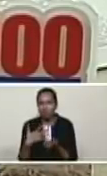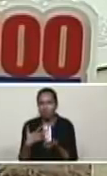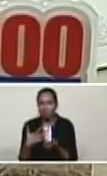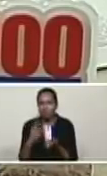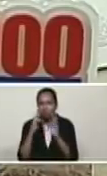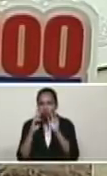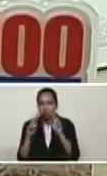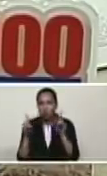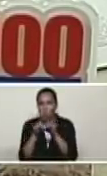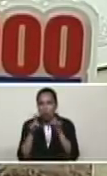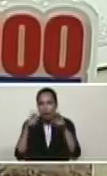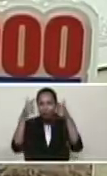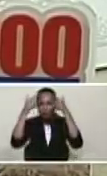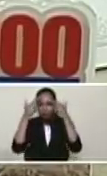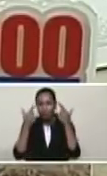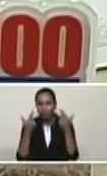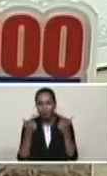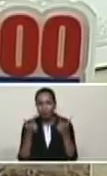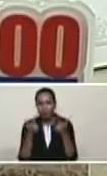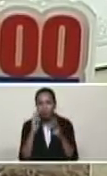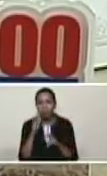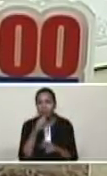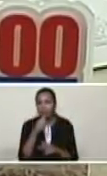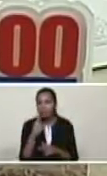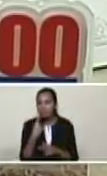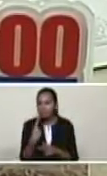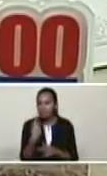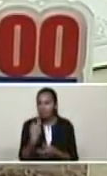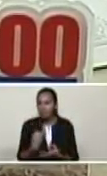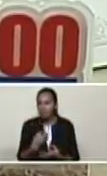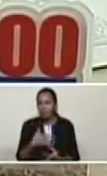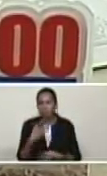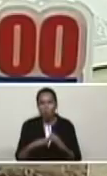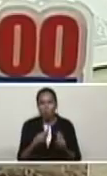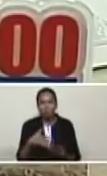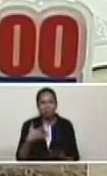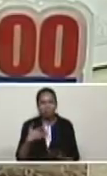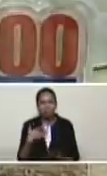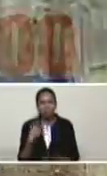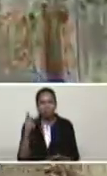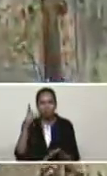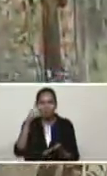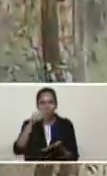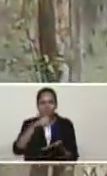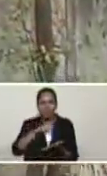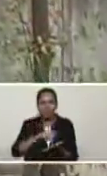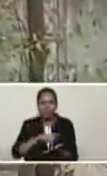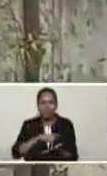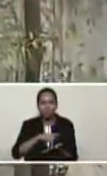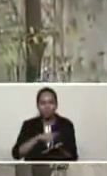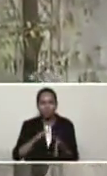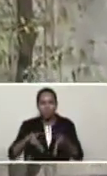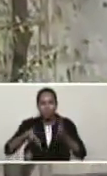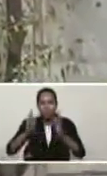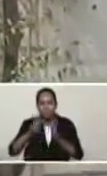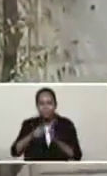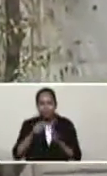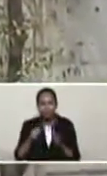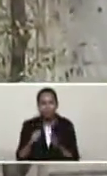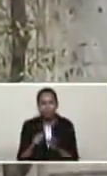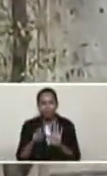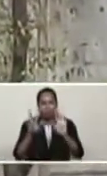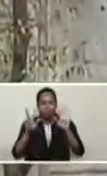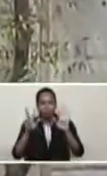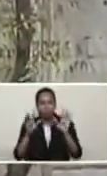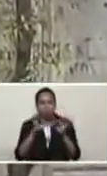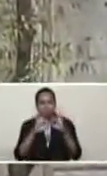con los ojos de Chávez. Así es, para que testimonien en carne y hueso. Aquí estamos entrando al apartamento 8. Vamos a visitar a la